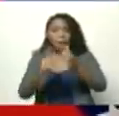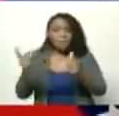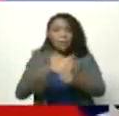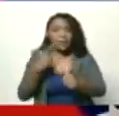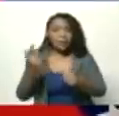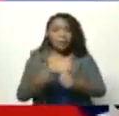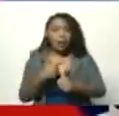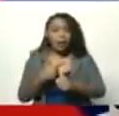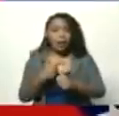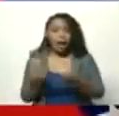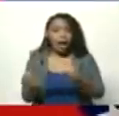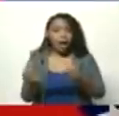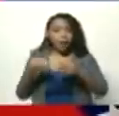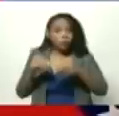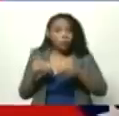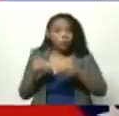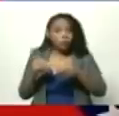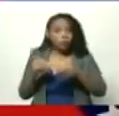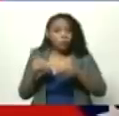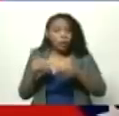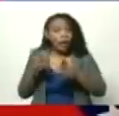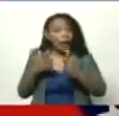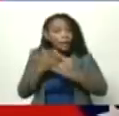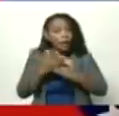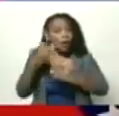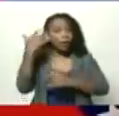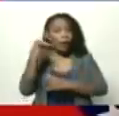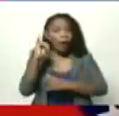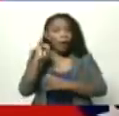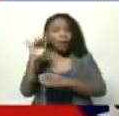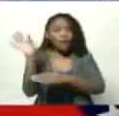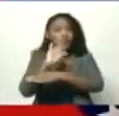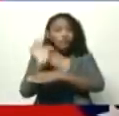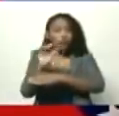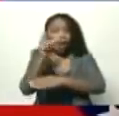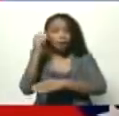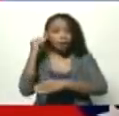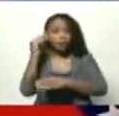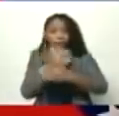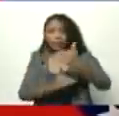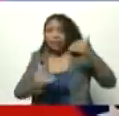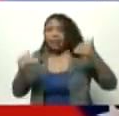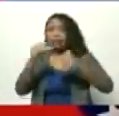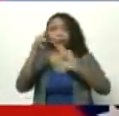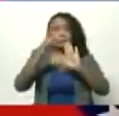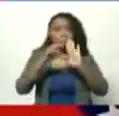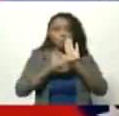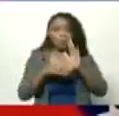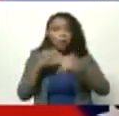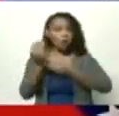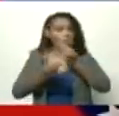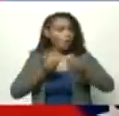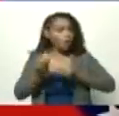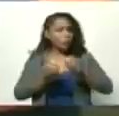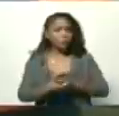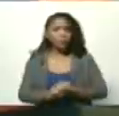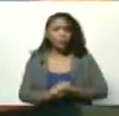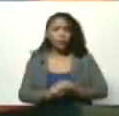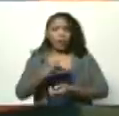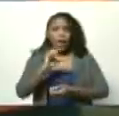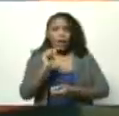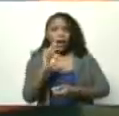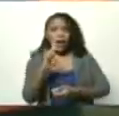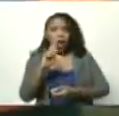principales cómplices, entre los que destacan funcionarios de alto nivel como Carlos